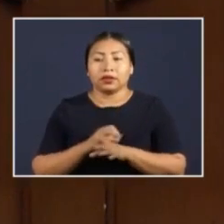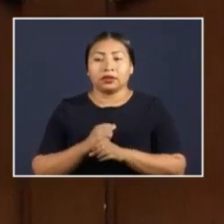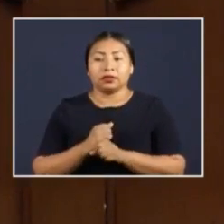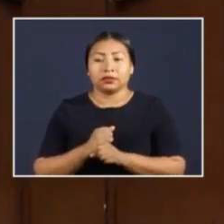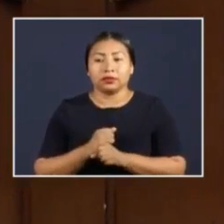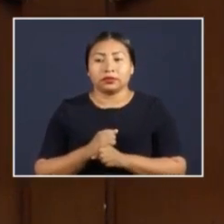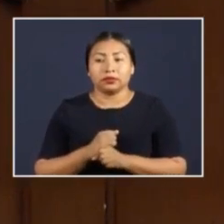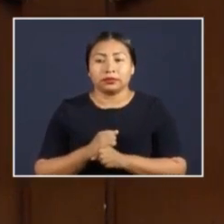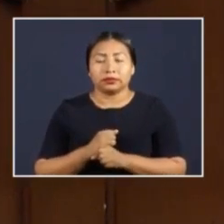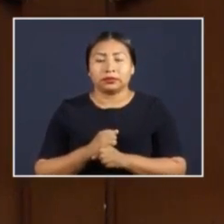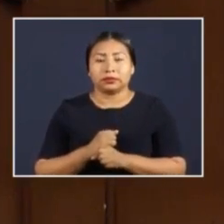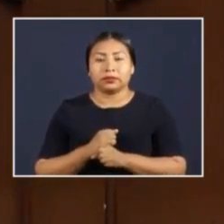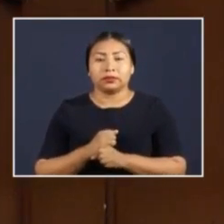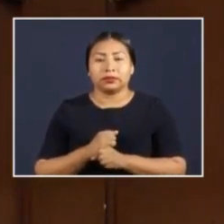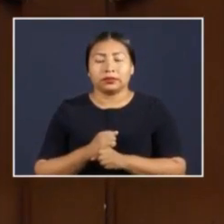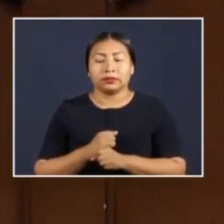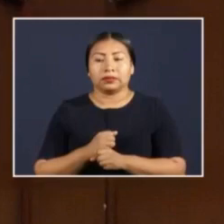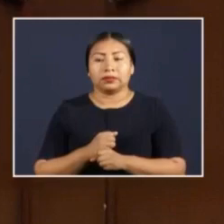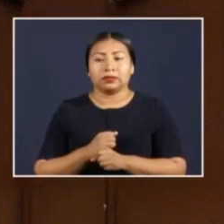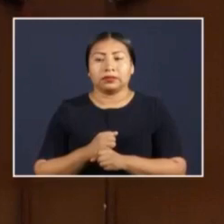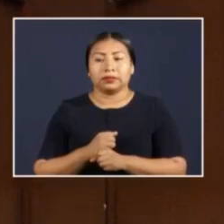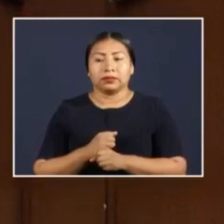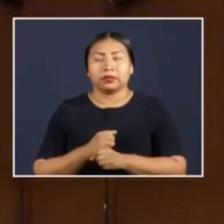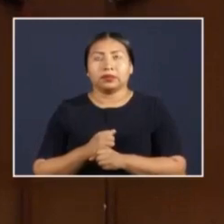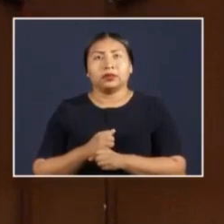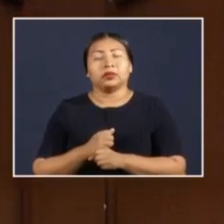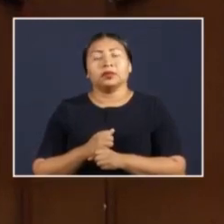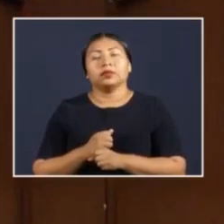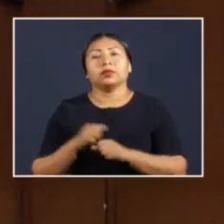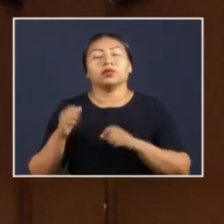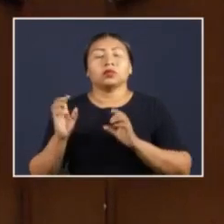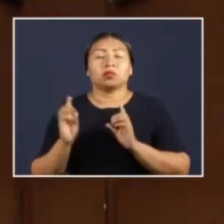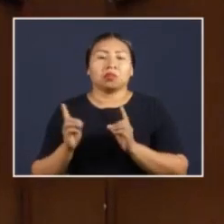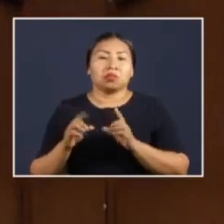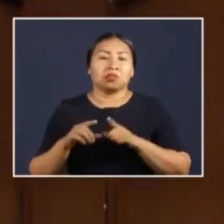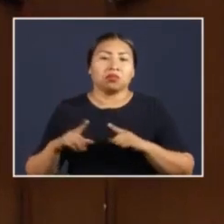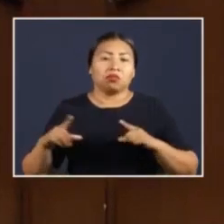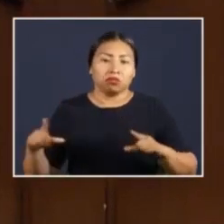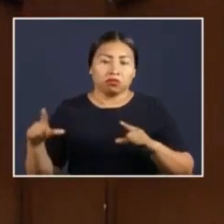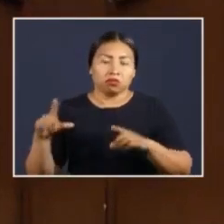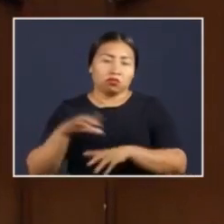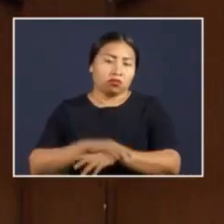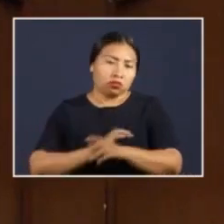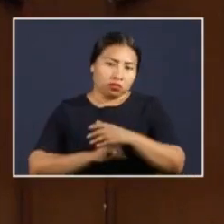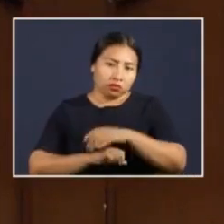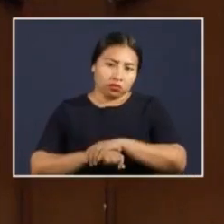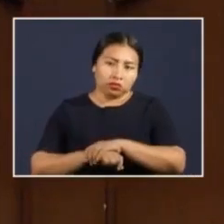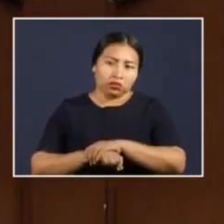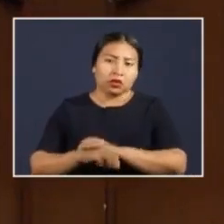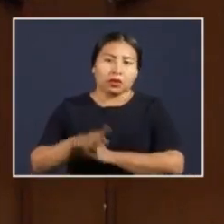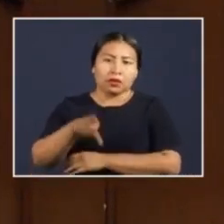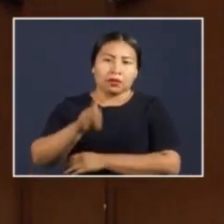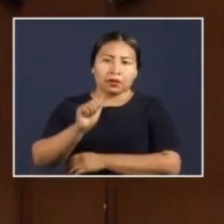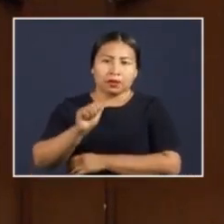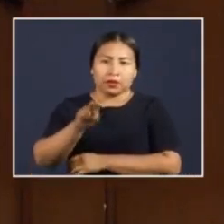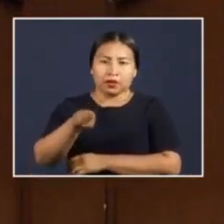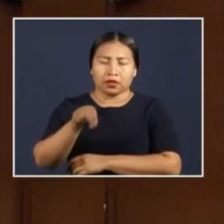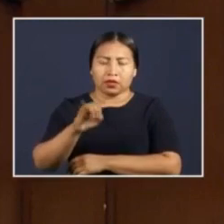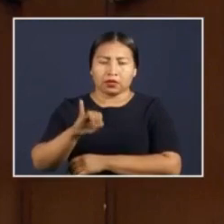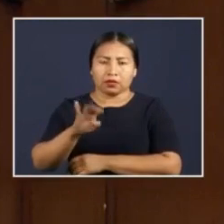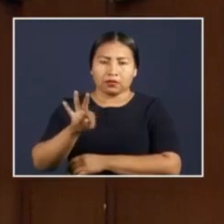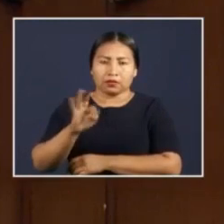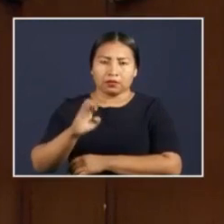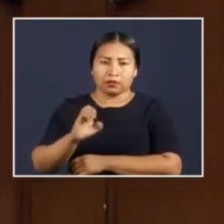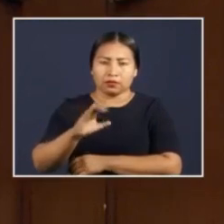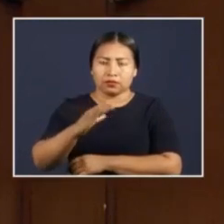el servicio de seguridad penitenciaria como hemos señalado en ocasiones anteriores este es un proyecto